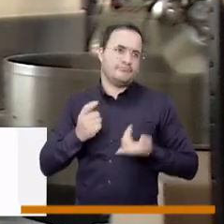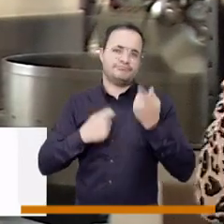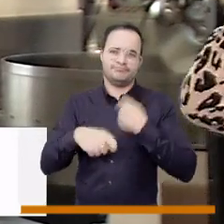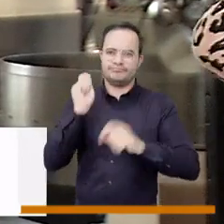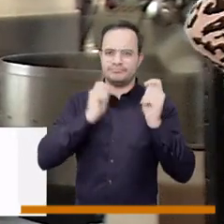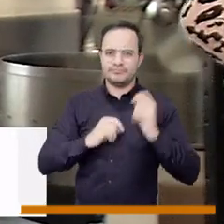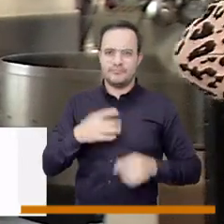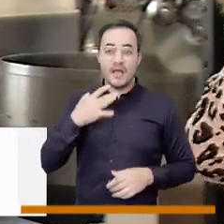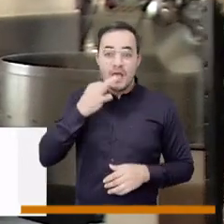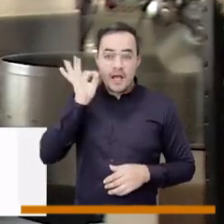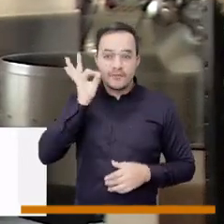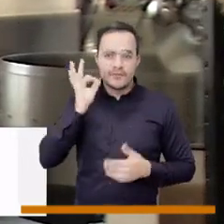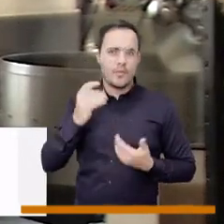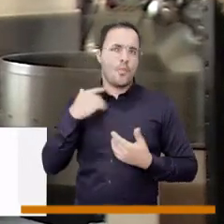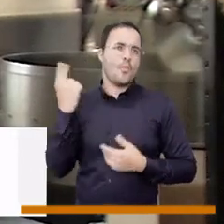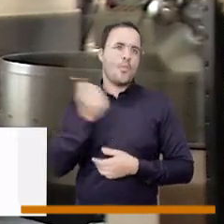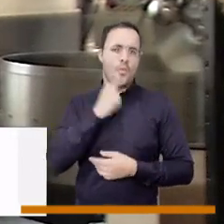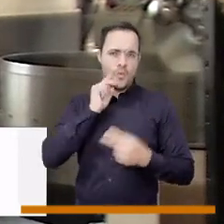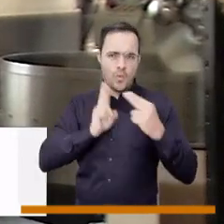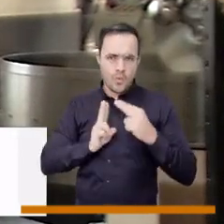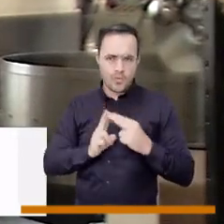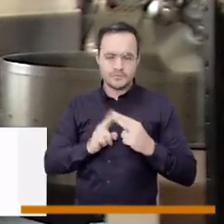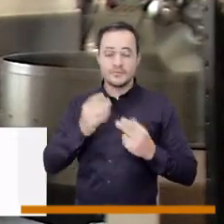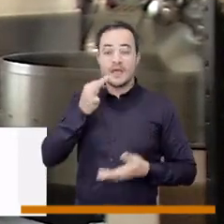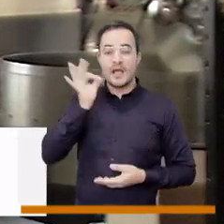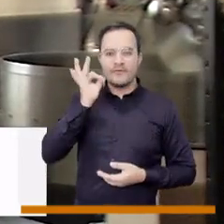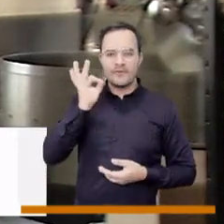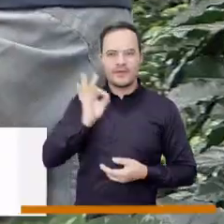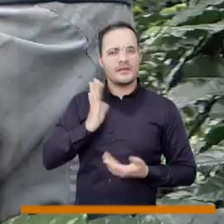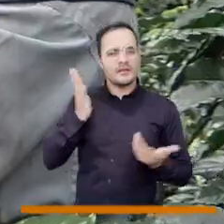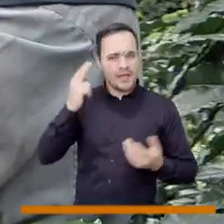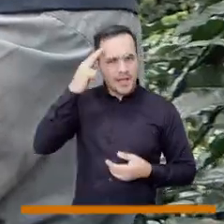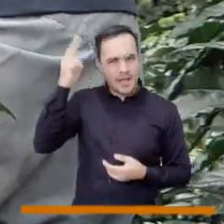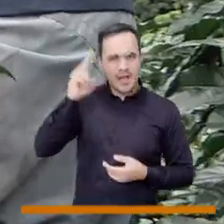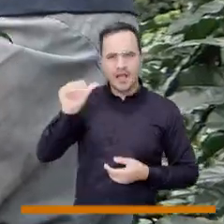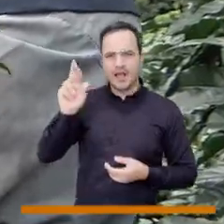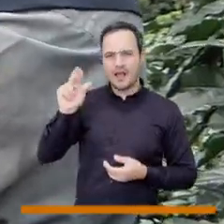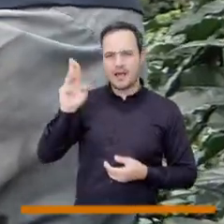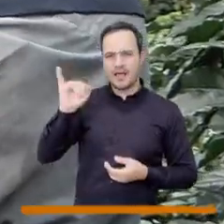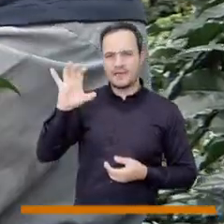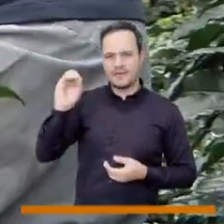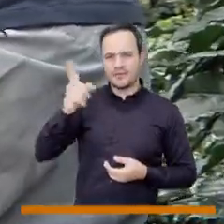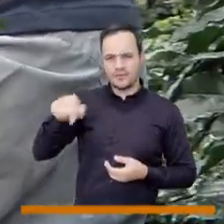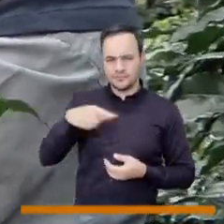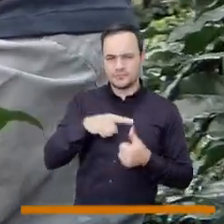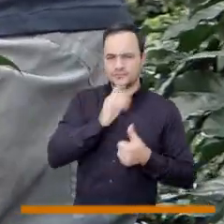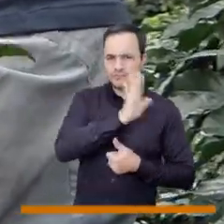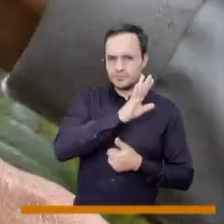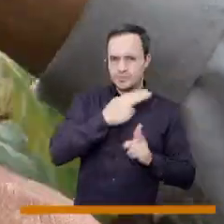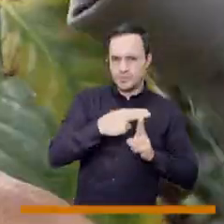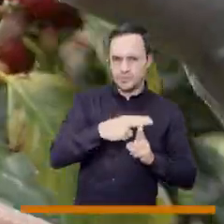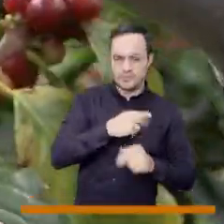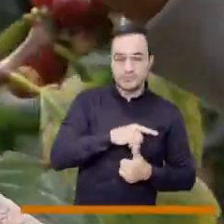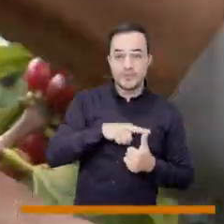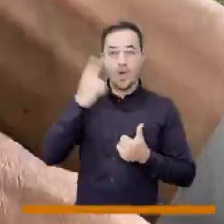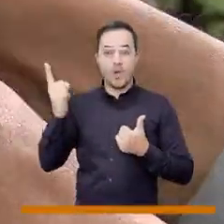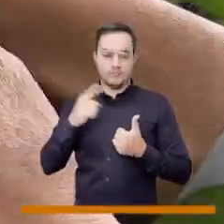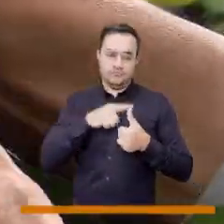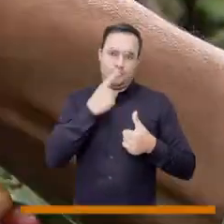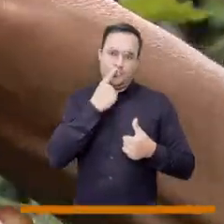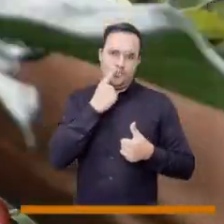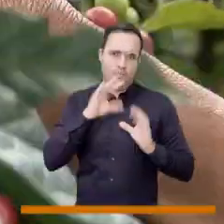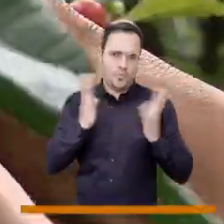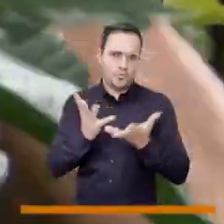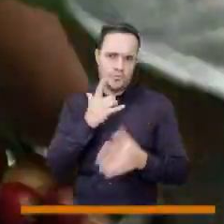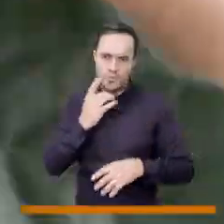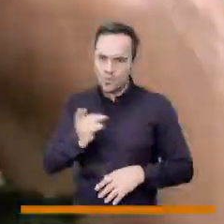porque producimos cafés de arábicos, que son los cafés de mejor sabor del mundo. Procesamos